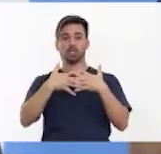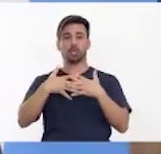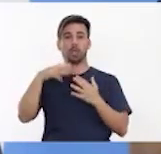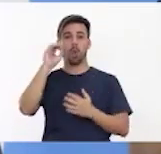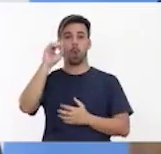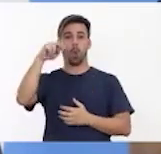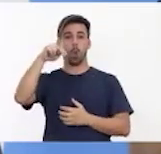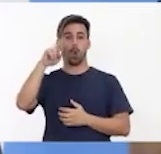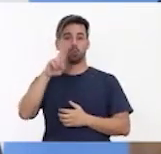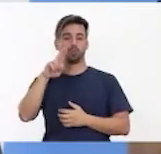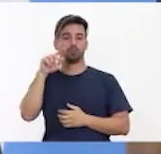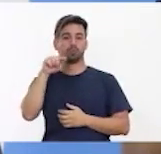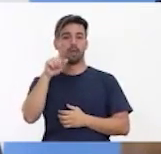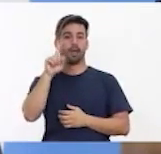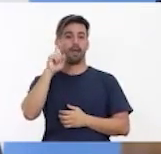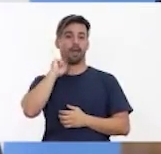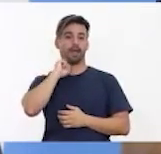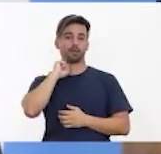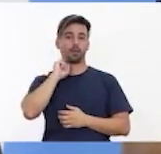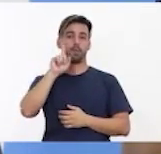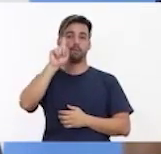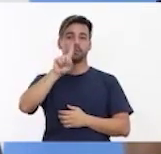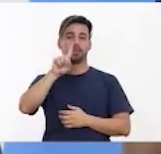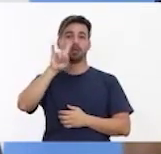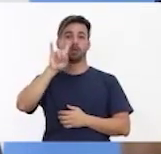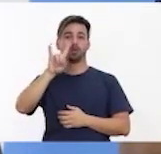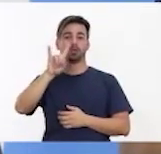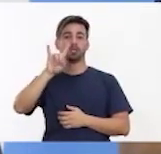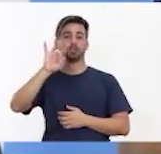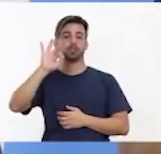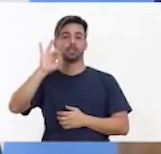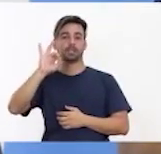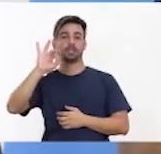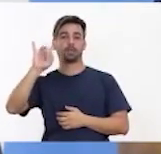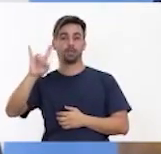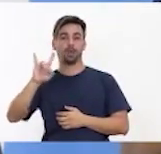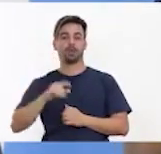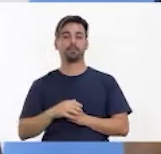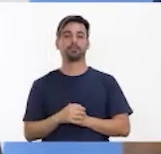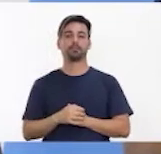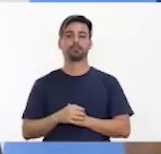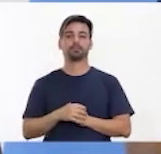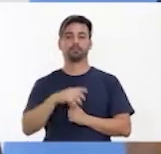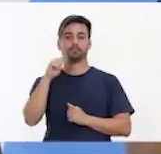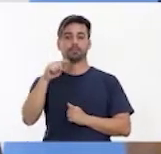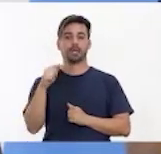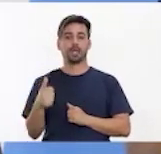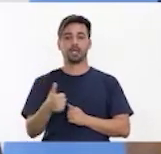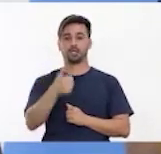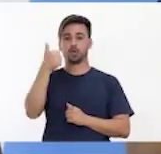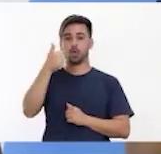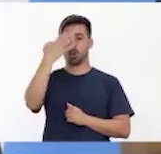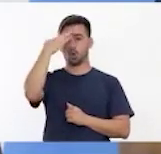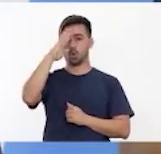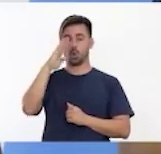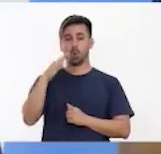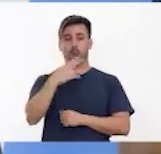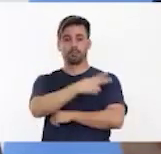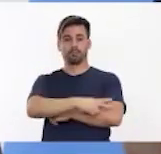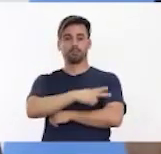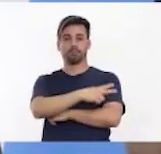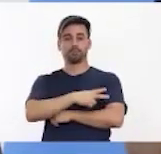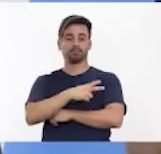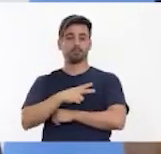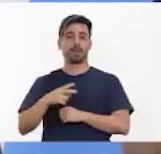ONU en el año 1979, cuando Cuba tenía la presidencia del Movimiento de Países No